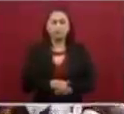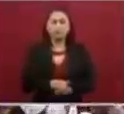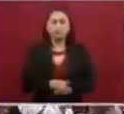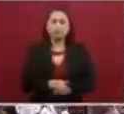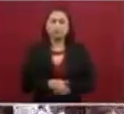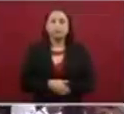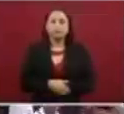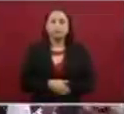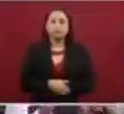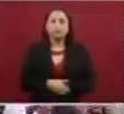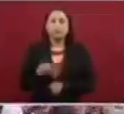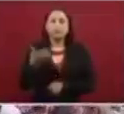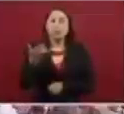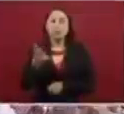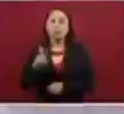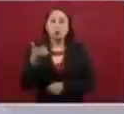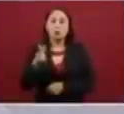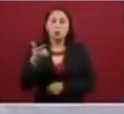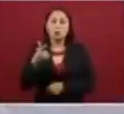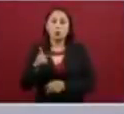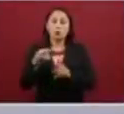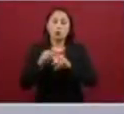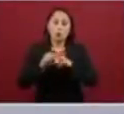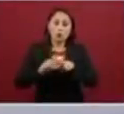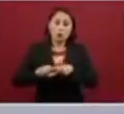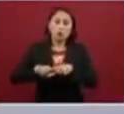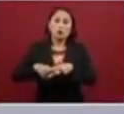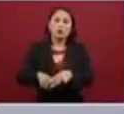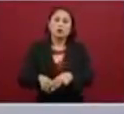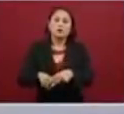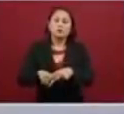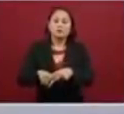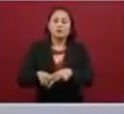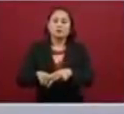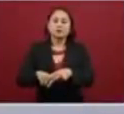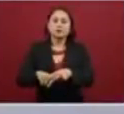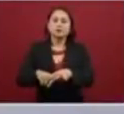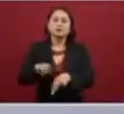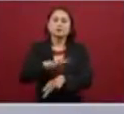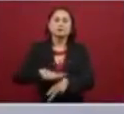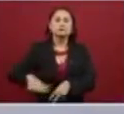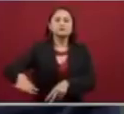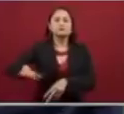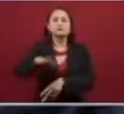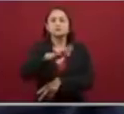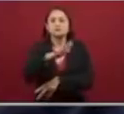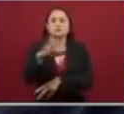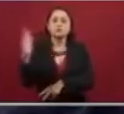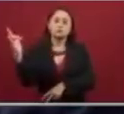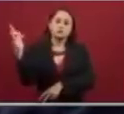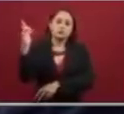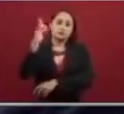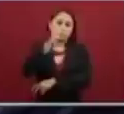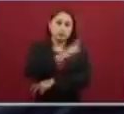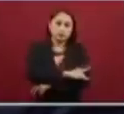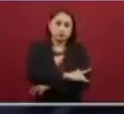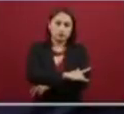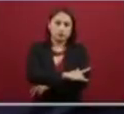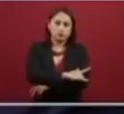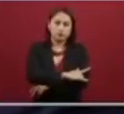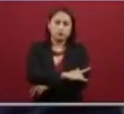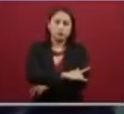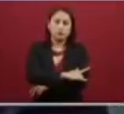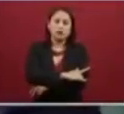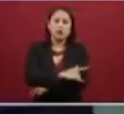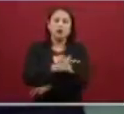en este mes comenzarán los trabajos del aeropuerto General